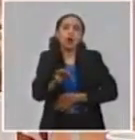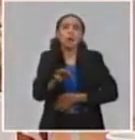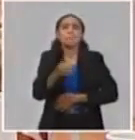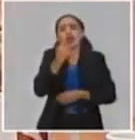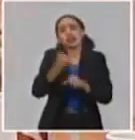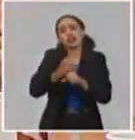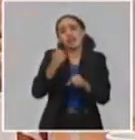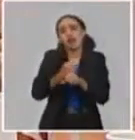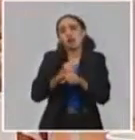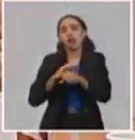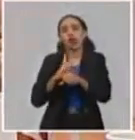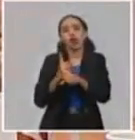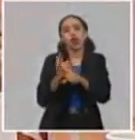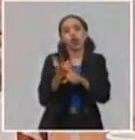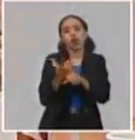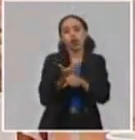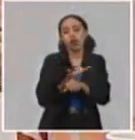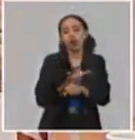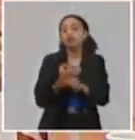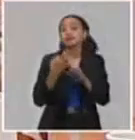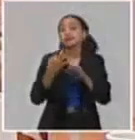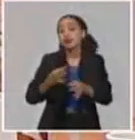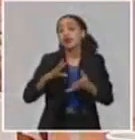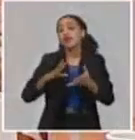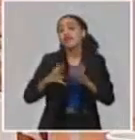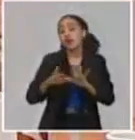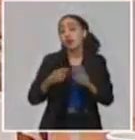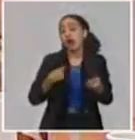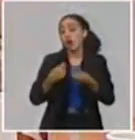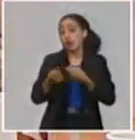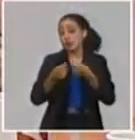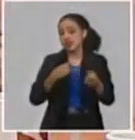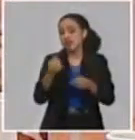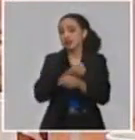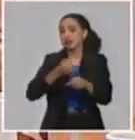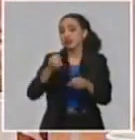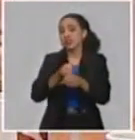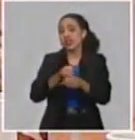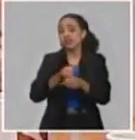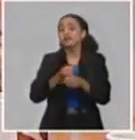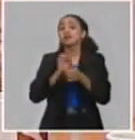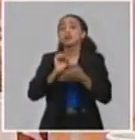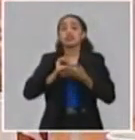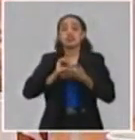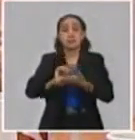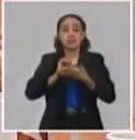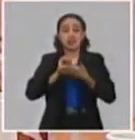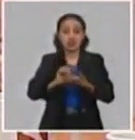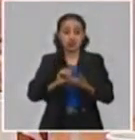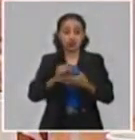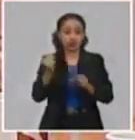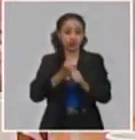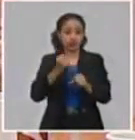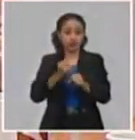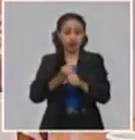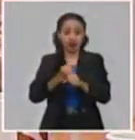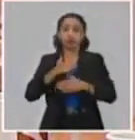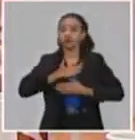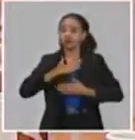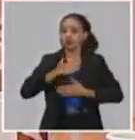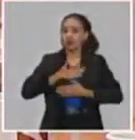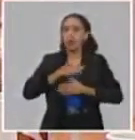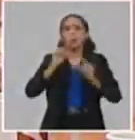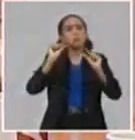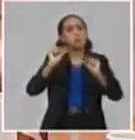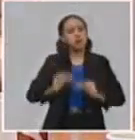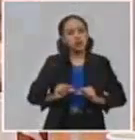Los márgenes comerciales que se van a utilizar en este tipo de servicios a las formas no estatales van a ser mínimos.